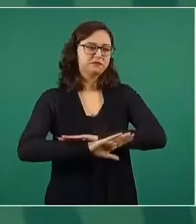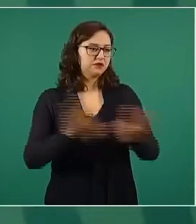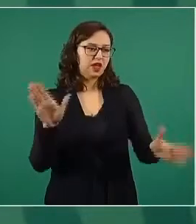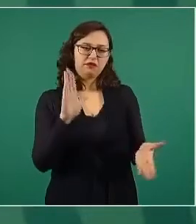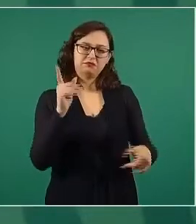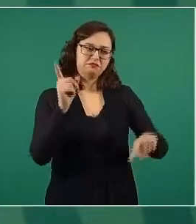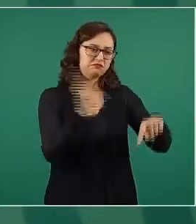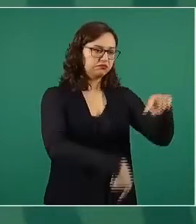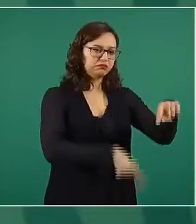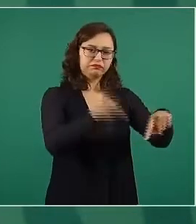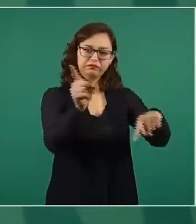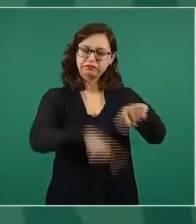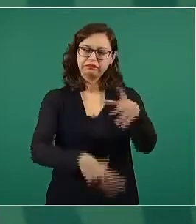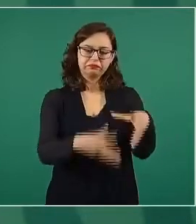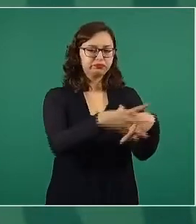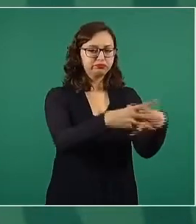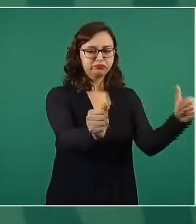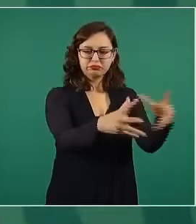desaparece el Estado Mayor.